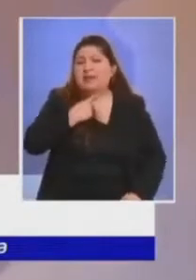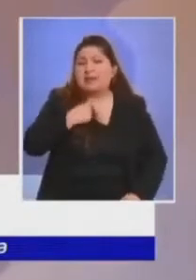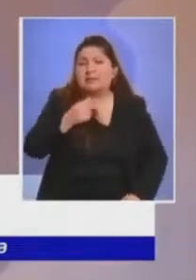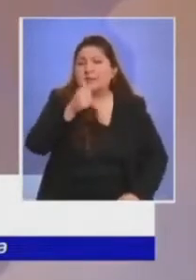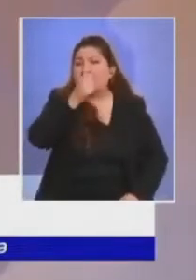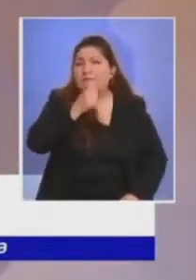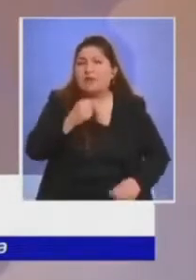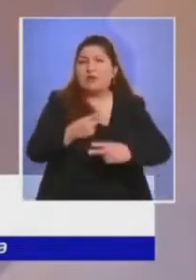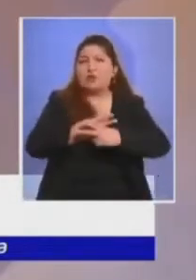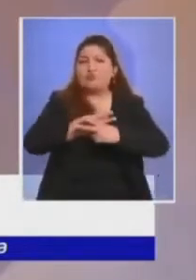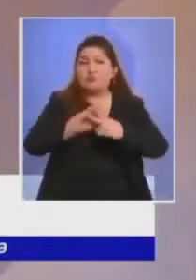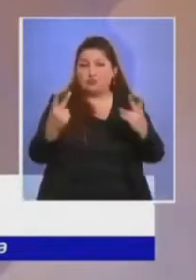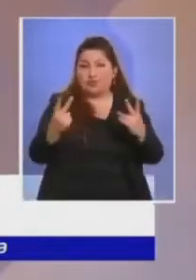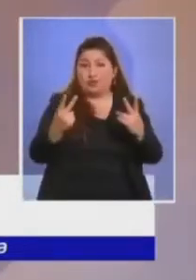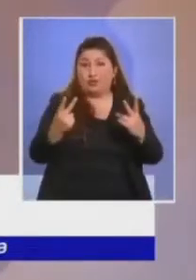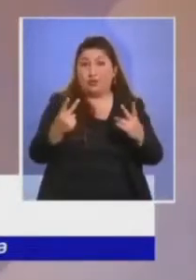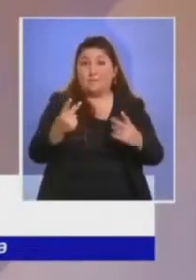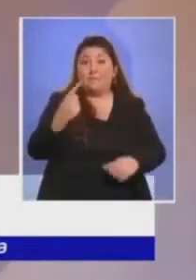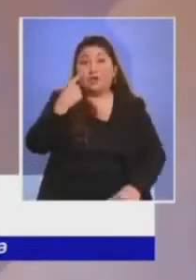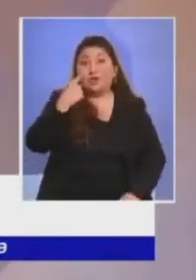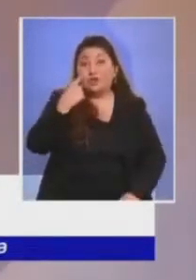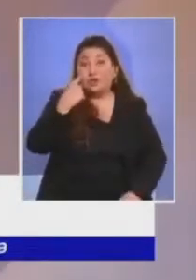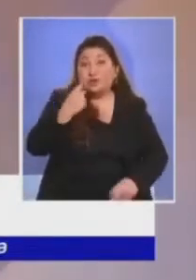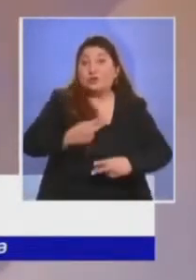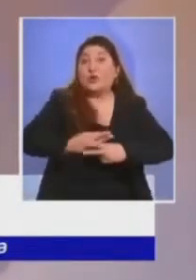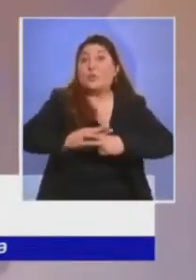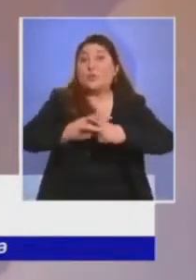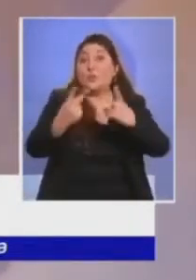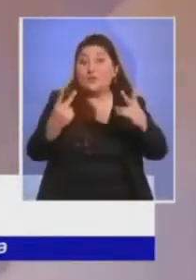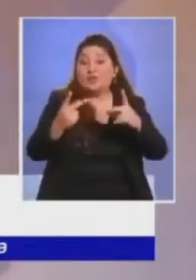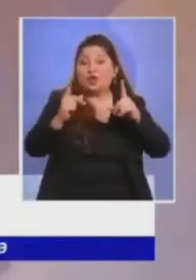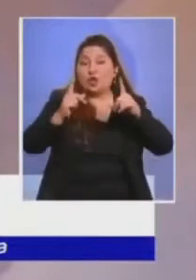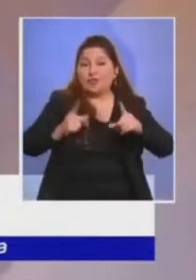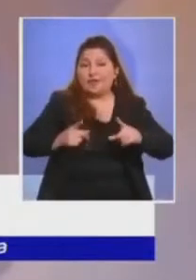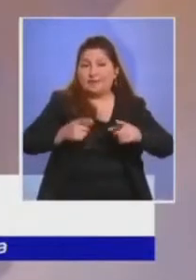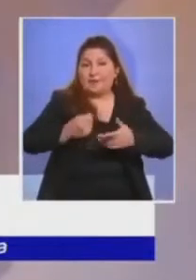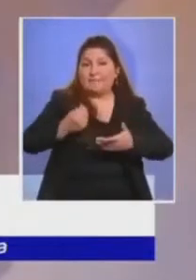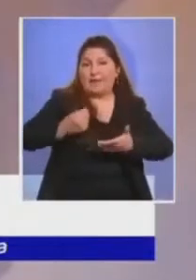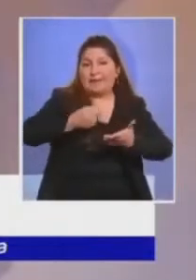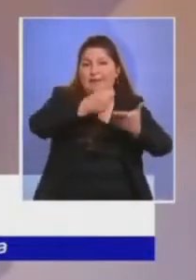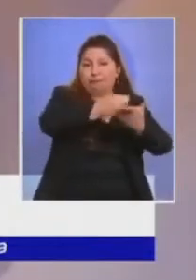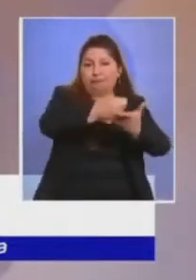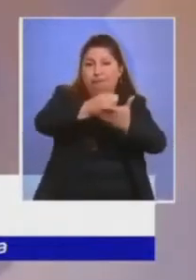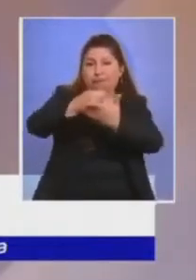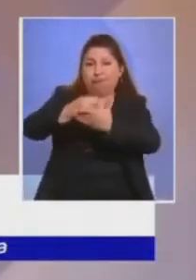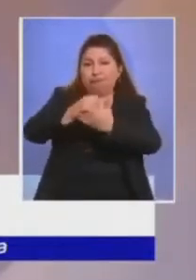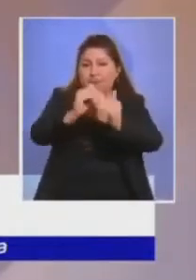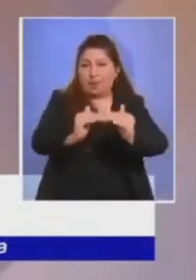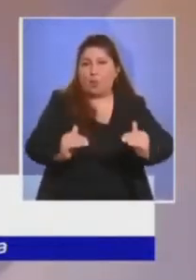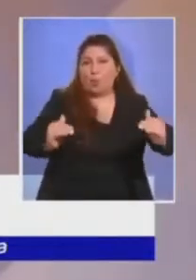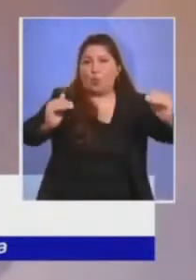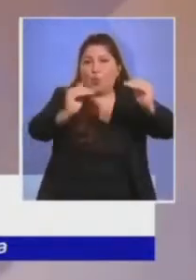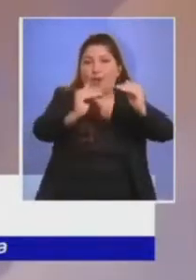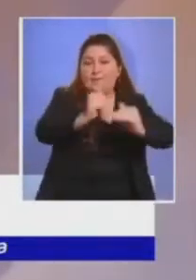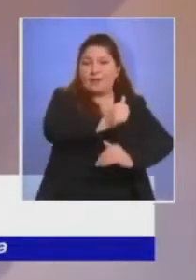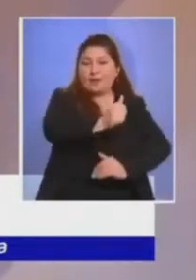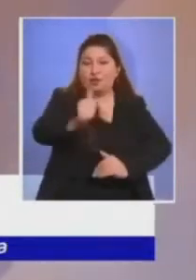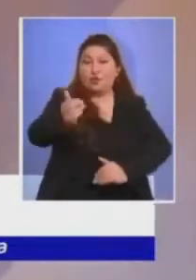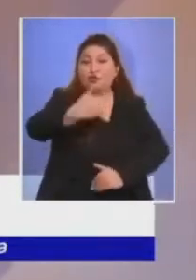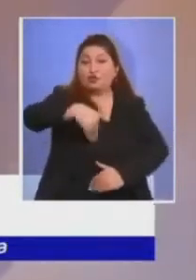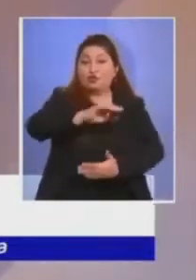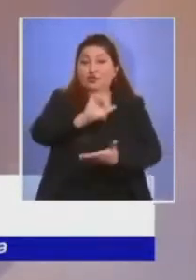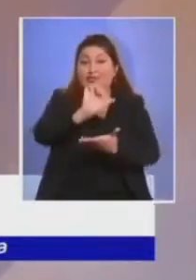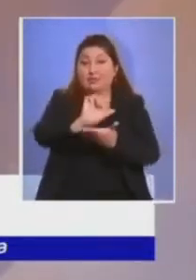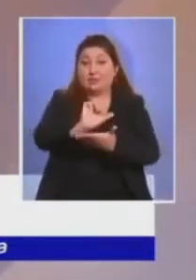el conocimiento público debe distribuirse de manera equitativa en el territorio. Por tanto, sí, nosotros queremos un Estado docente y la